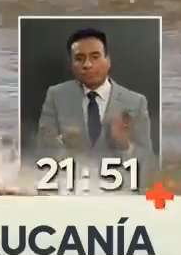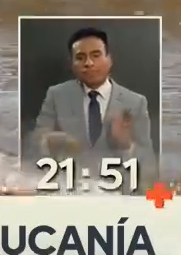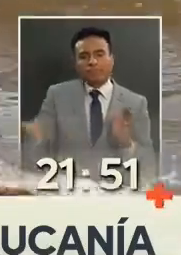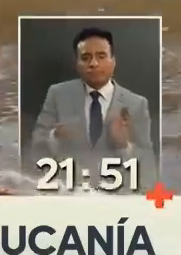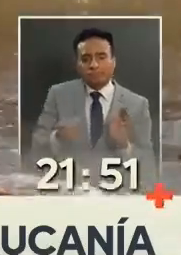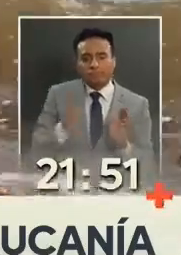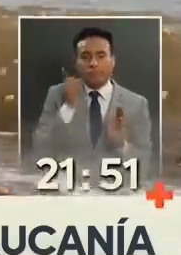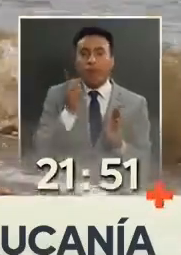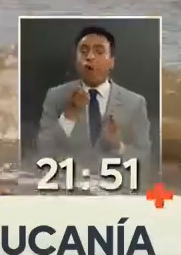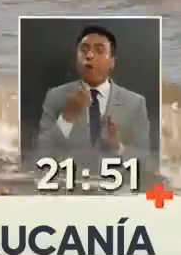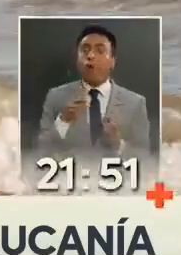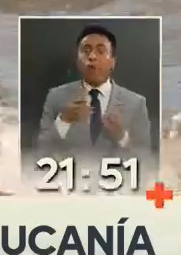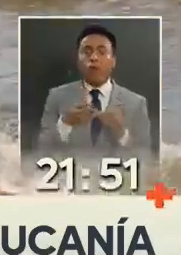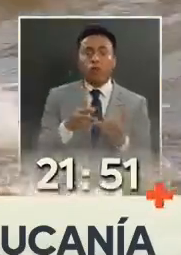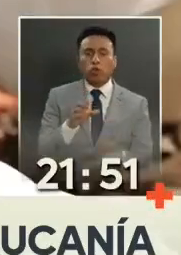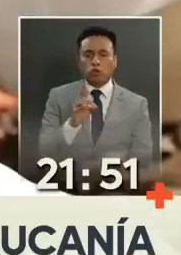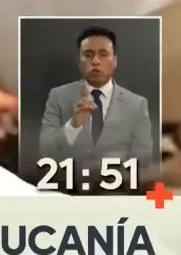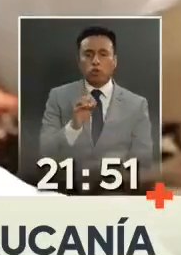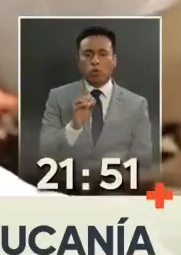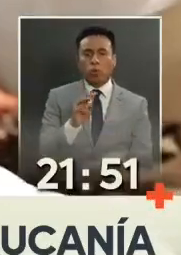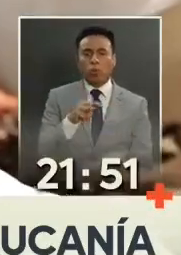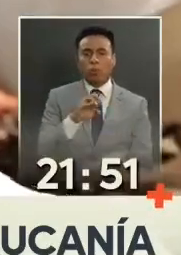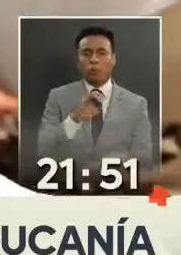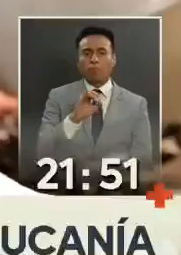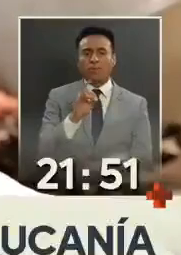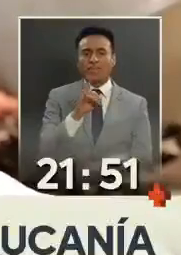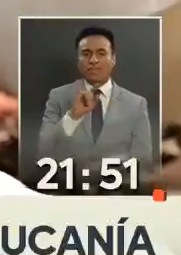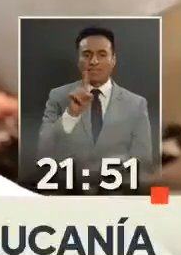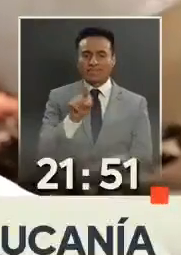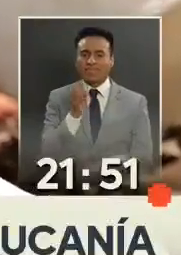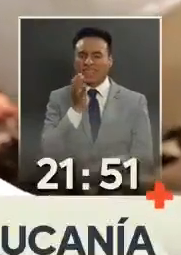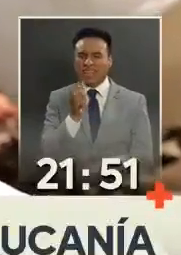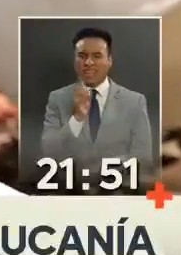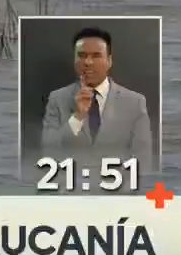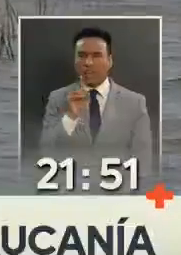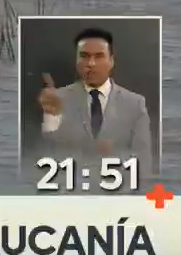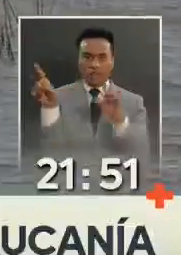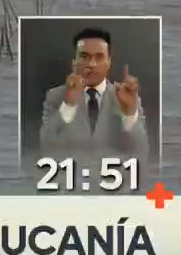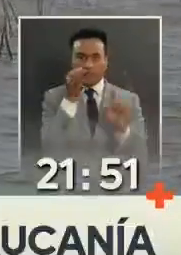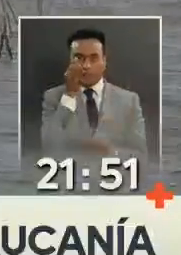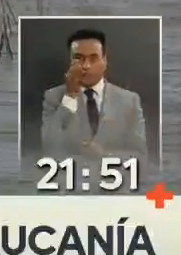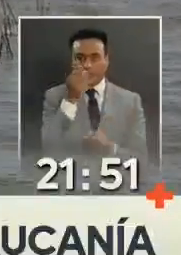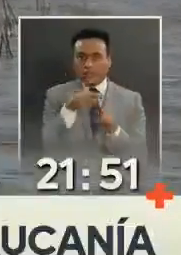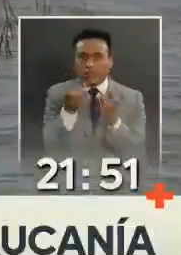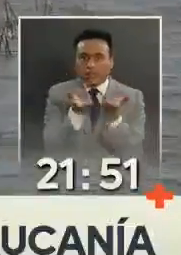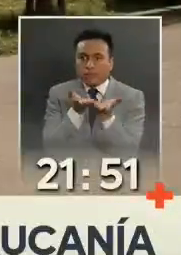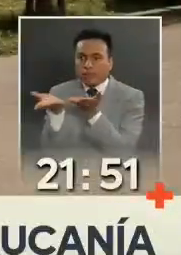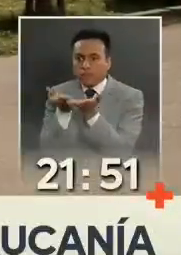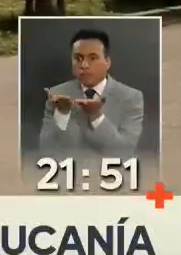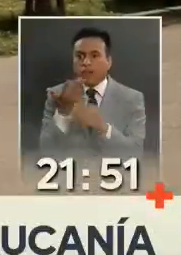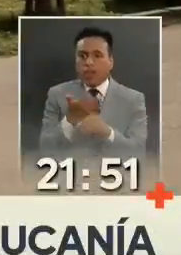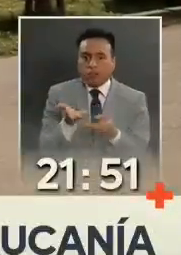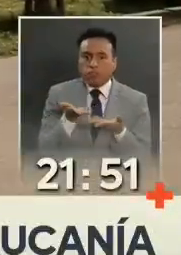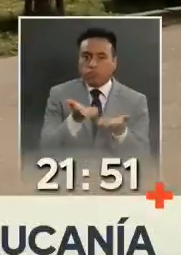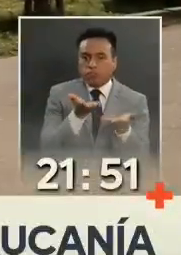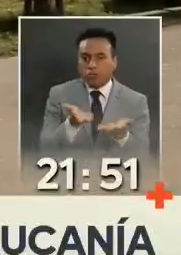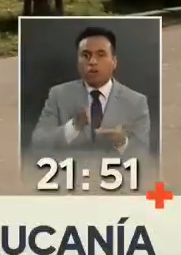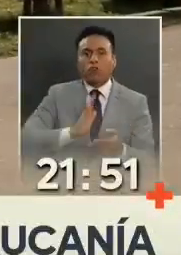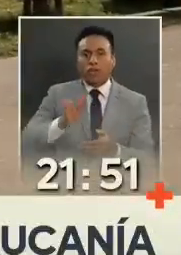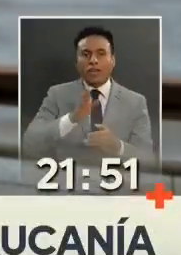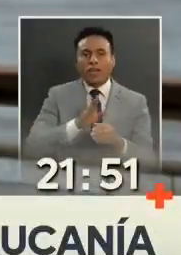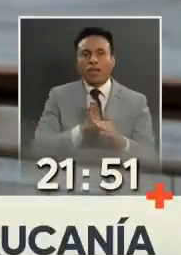O Puerto Domínguez, una localidad con esta vista y con una variedad de servicios de abastecimiento para continuar con el